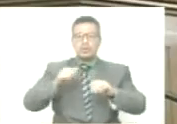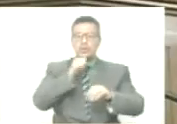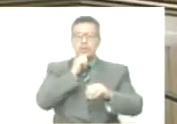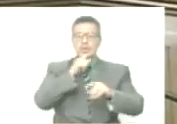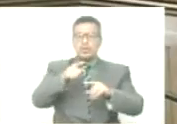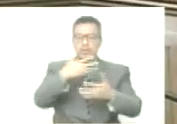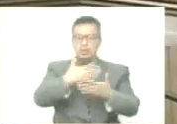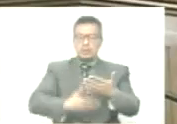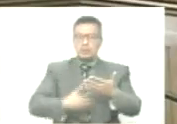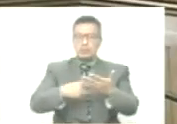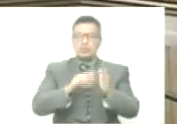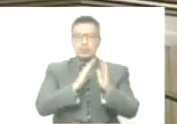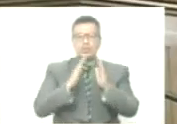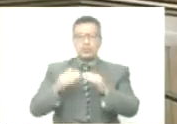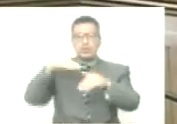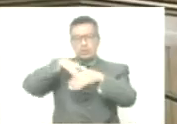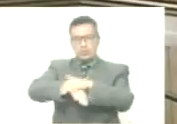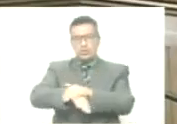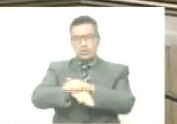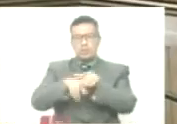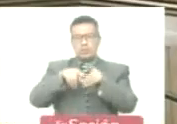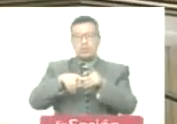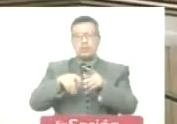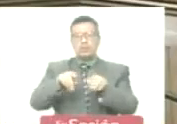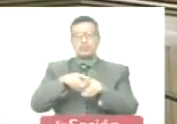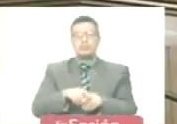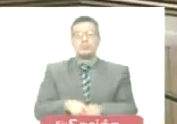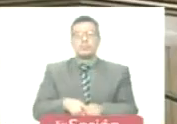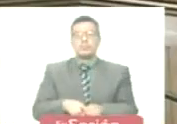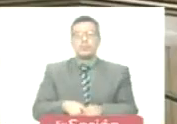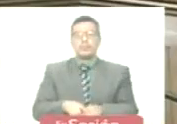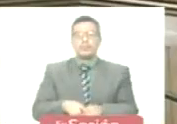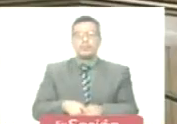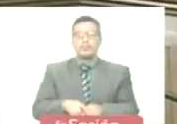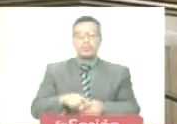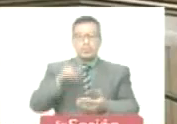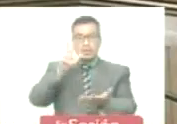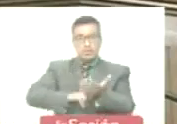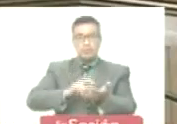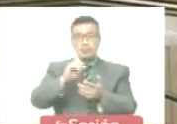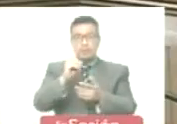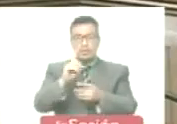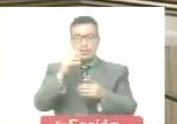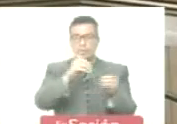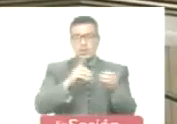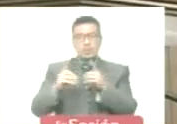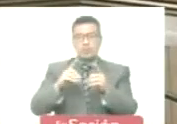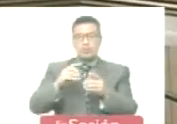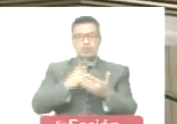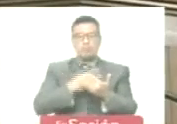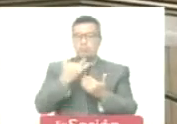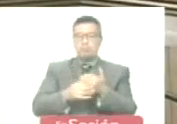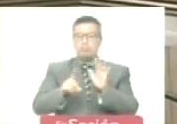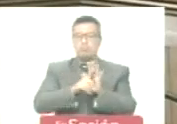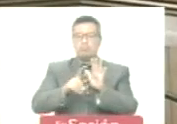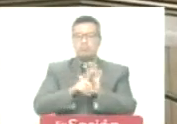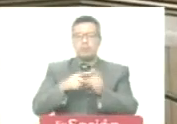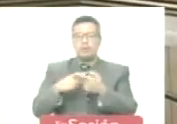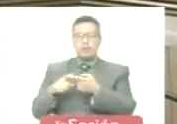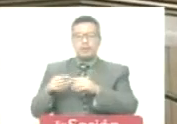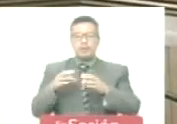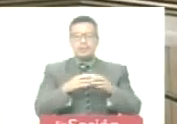hayan propuesto y ordenará archivar el expediente respectivo. Aprobado en primera discusión el proyecto de ley, junto con las